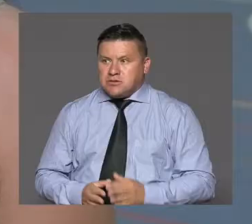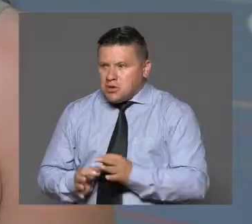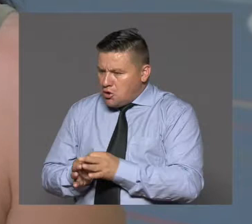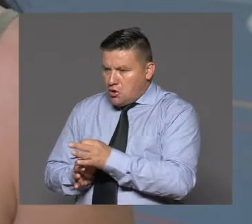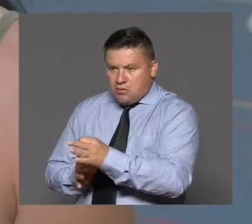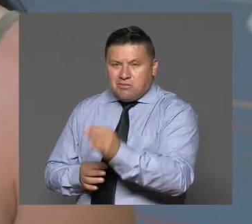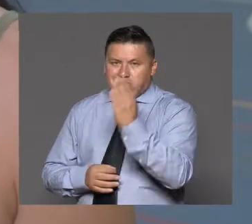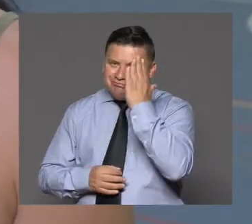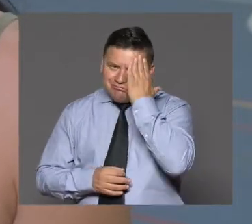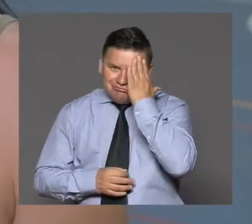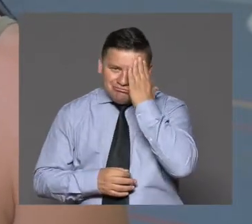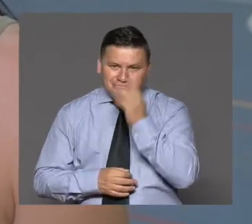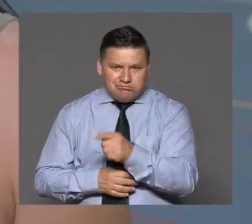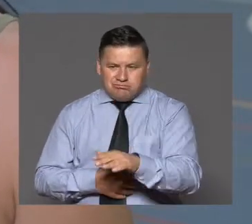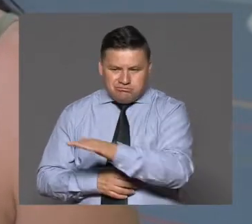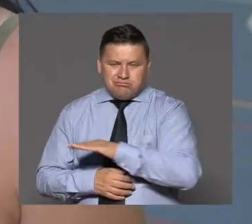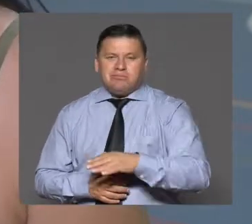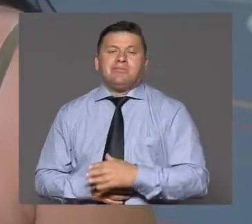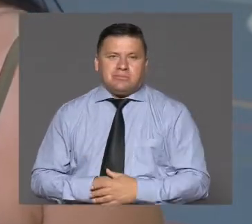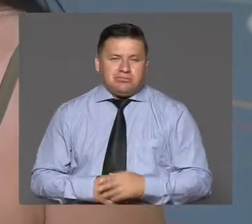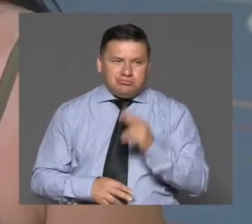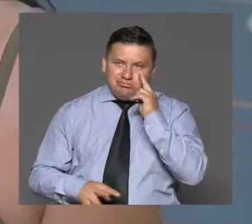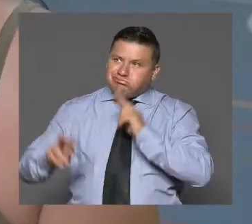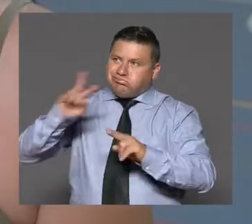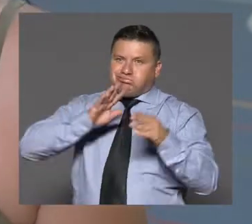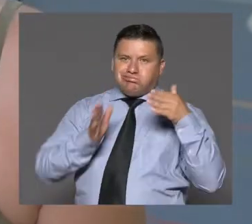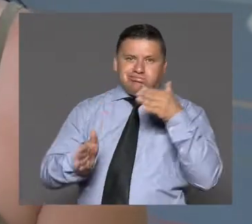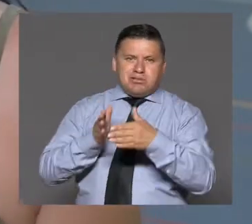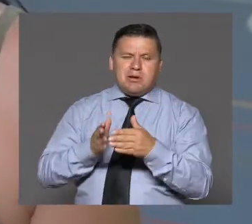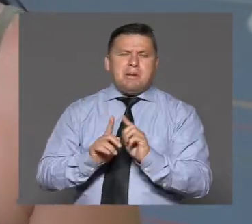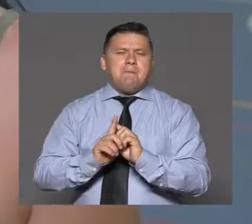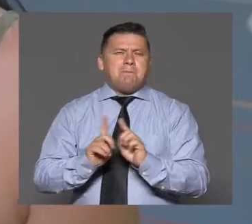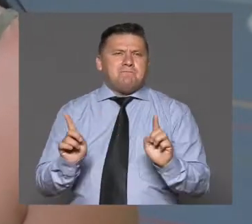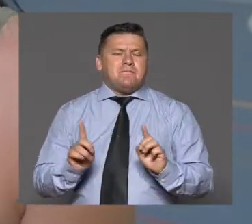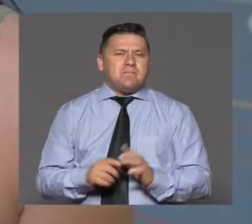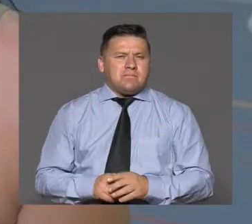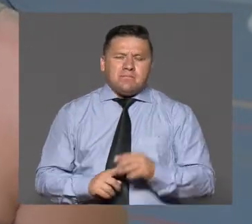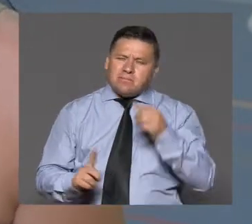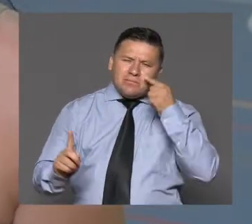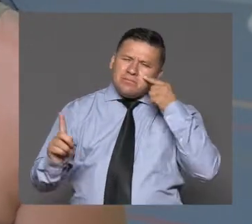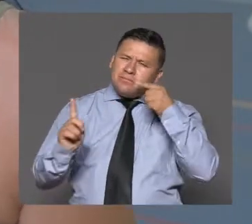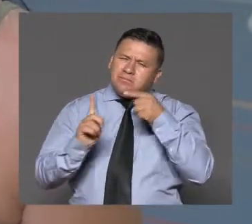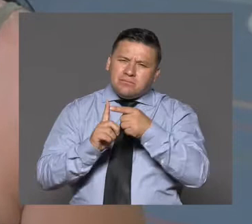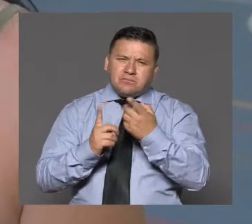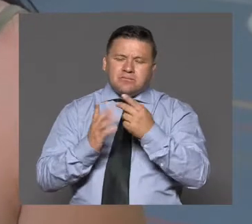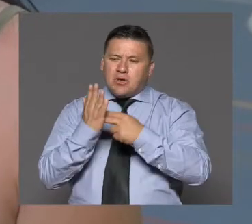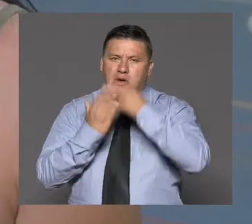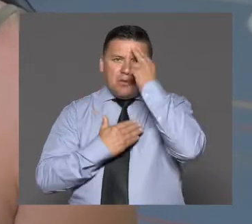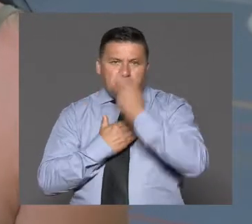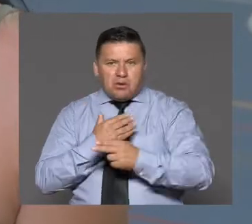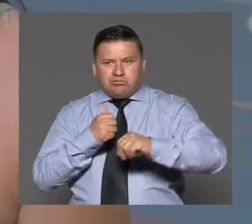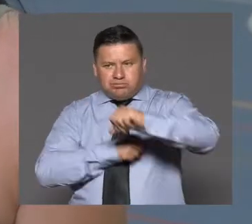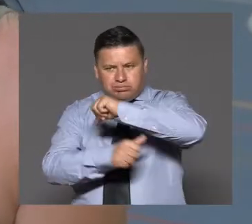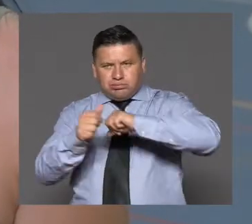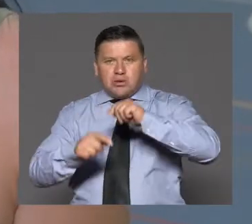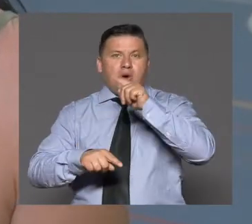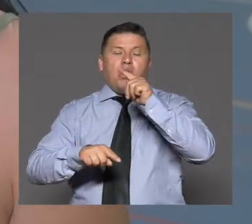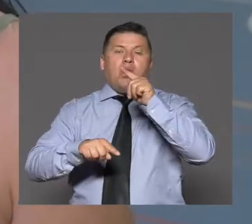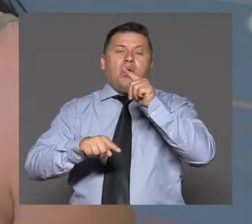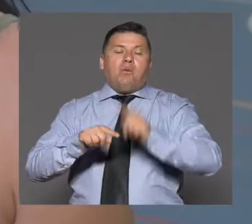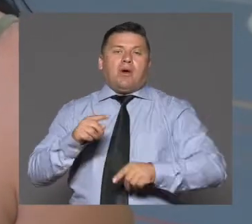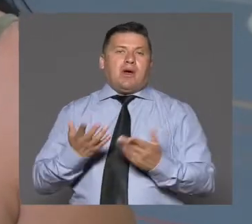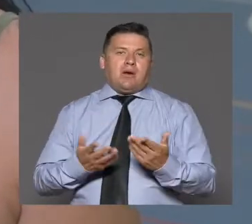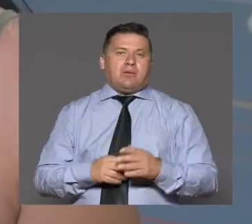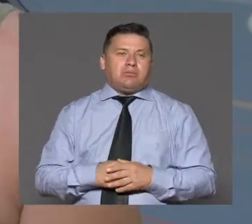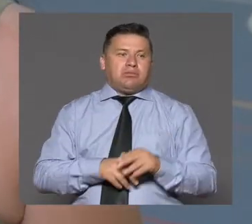municipio, como ustedes saben, es un municipio turístico, pero también tiene que apuntar a muchos proyectos productivos que no pueden dejar de lado, por